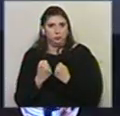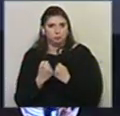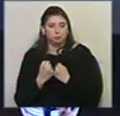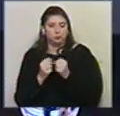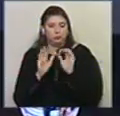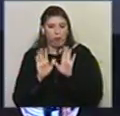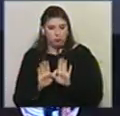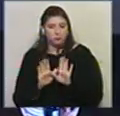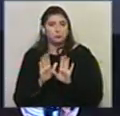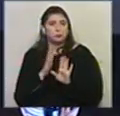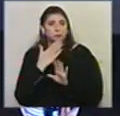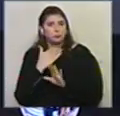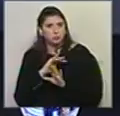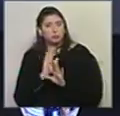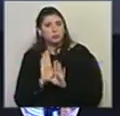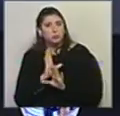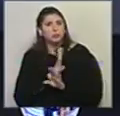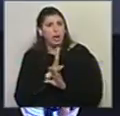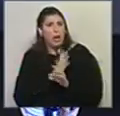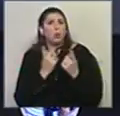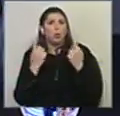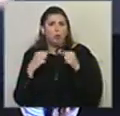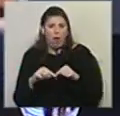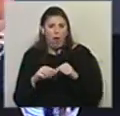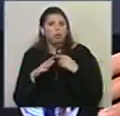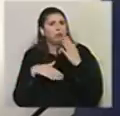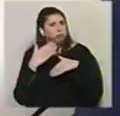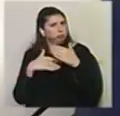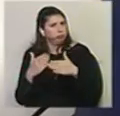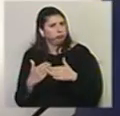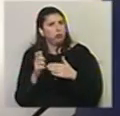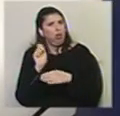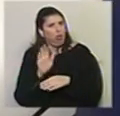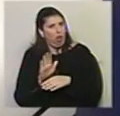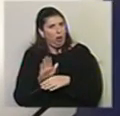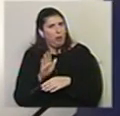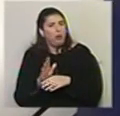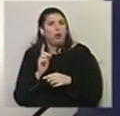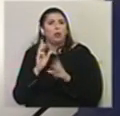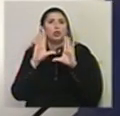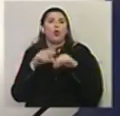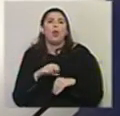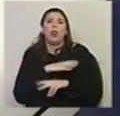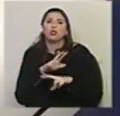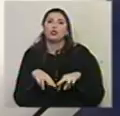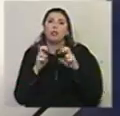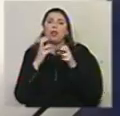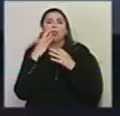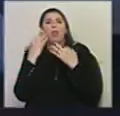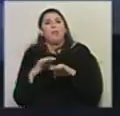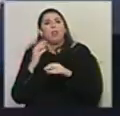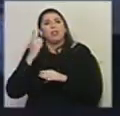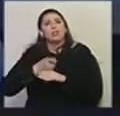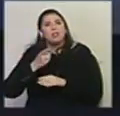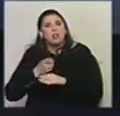de entender que es cierto que hay un debate que tenemos que dar y que toda la sociedad en definitiva tendrá que decidir. Lo que pasa es que a veces cuando